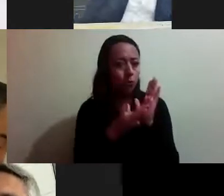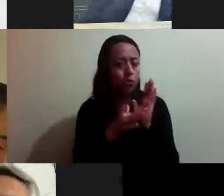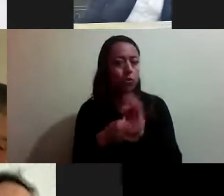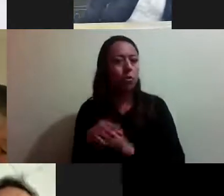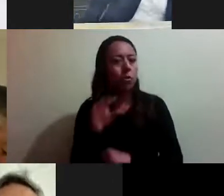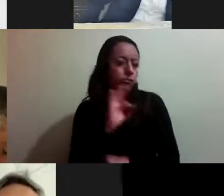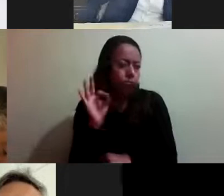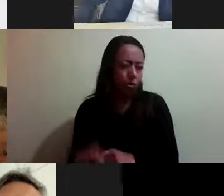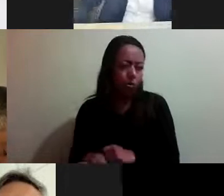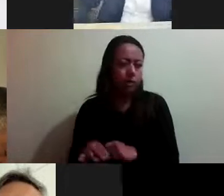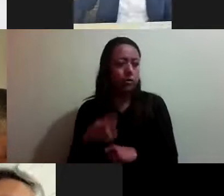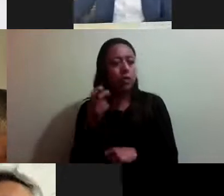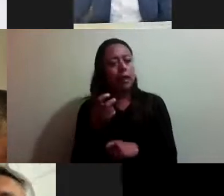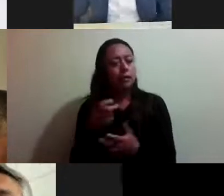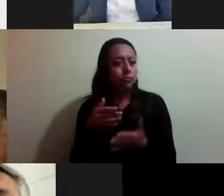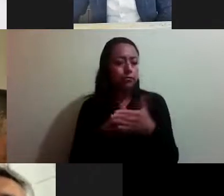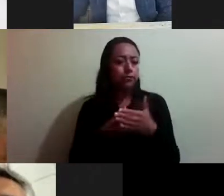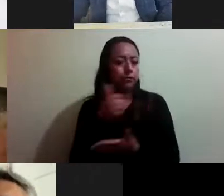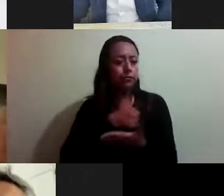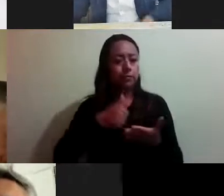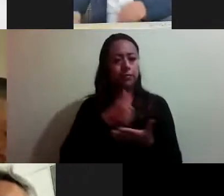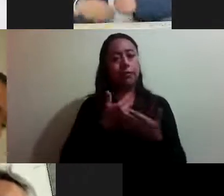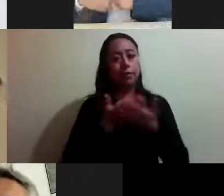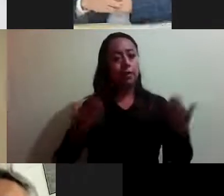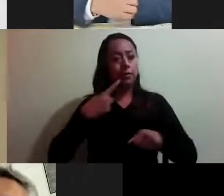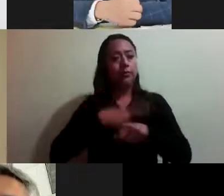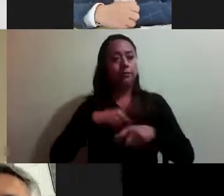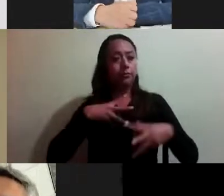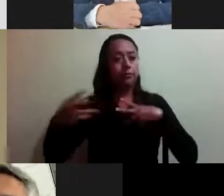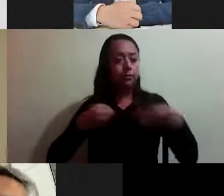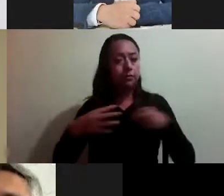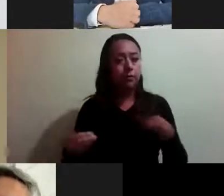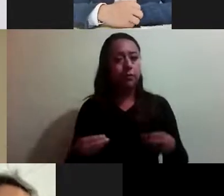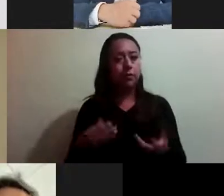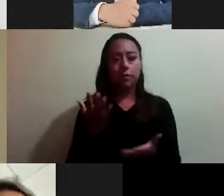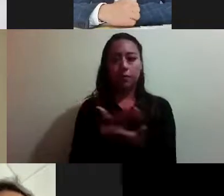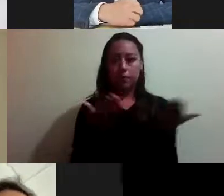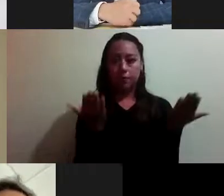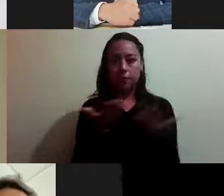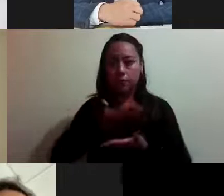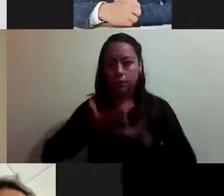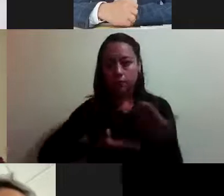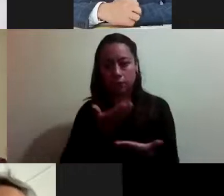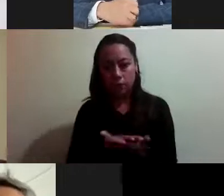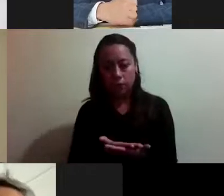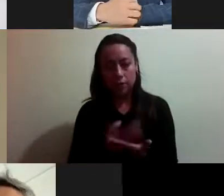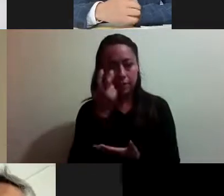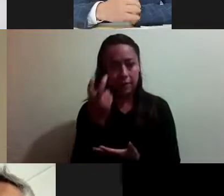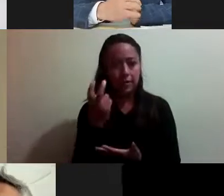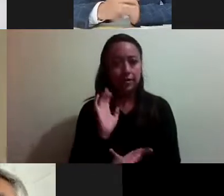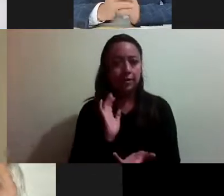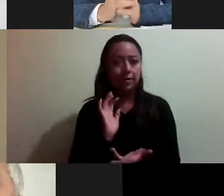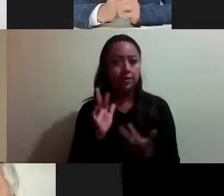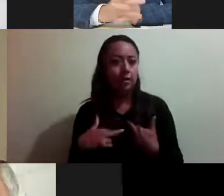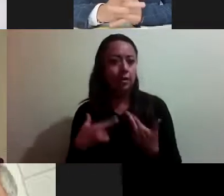inflación. Ahora con la pandemia se ha planteado este donativo y una